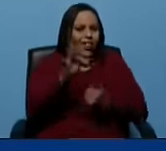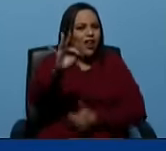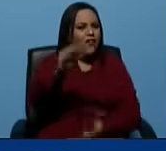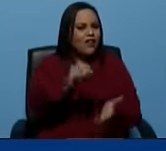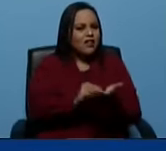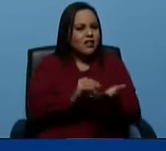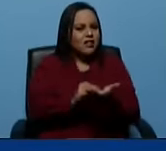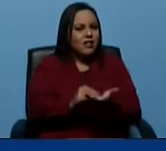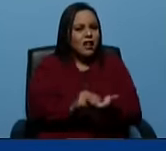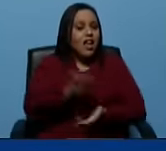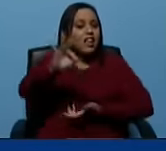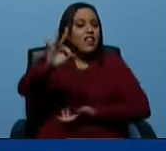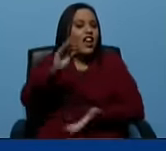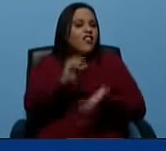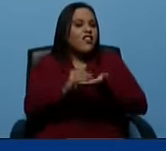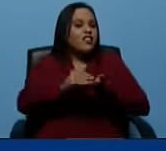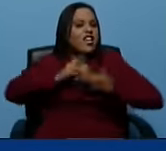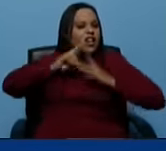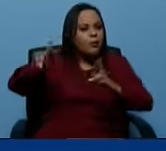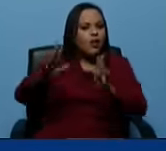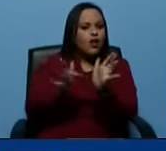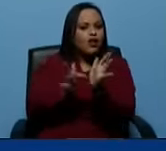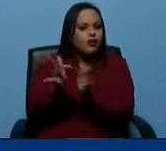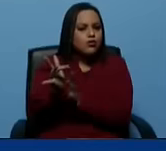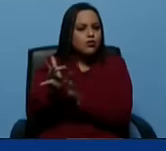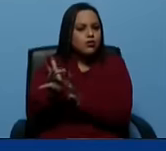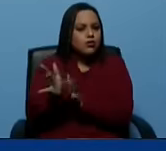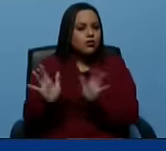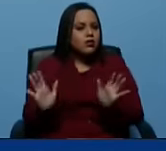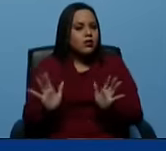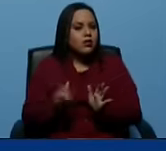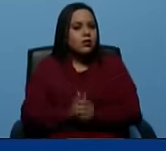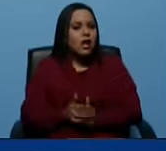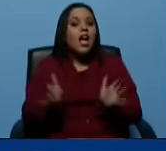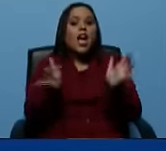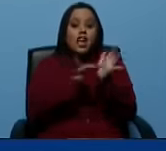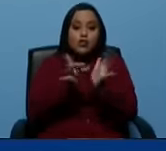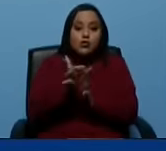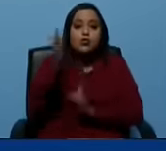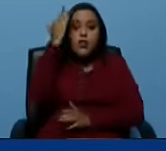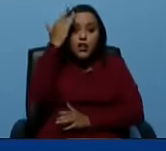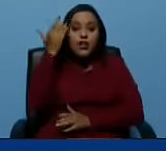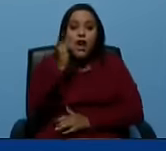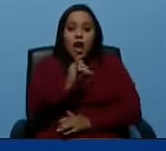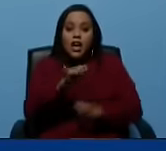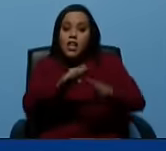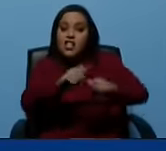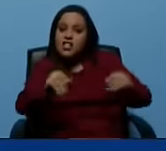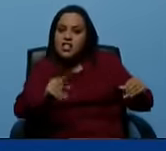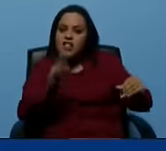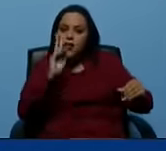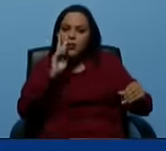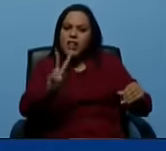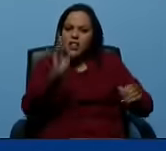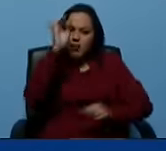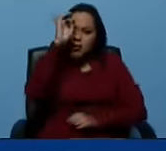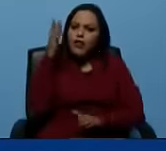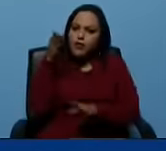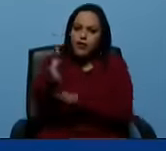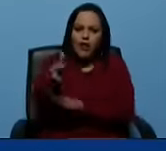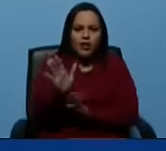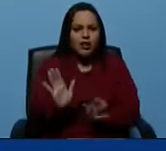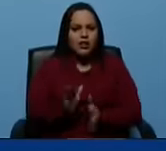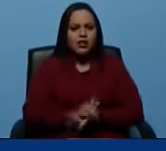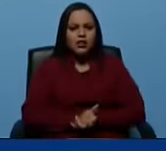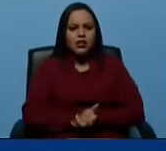y 3 veces le respondió, pero Jesús, sabiendo que iba al desierto a ver el demonio, fue